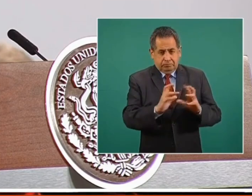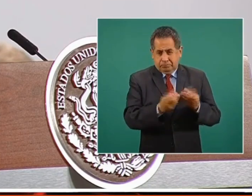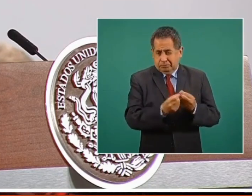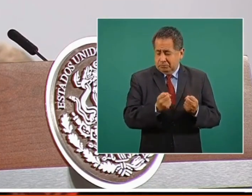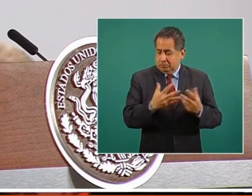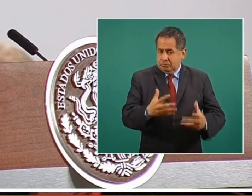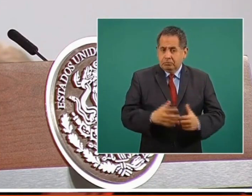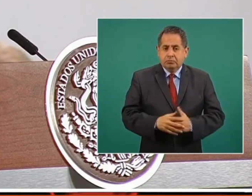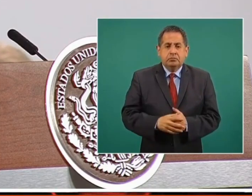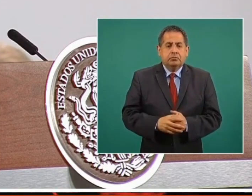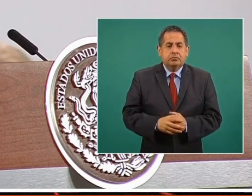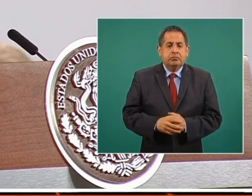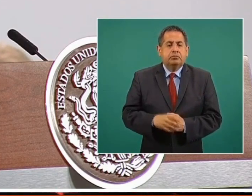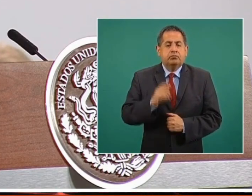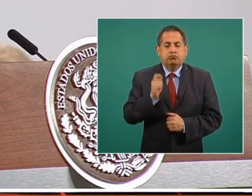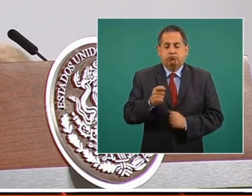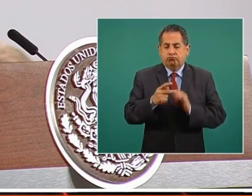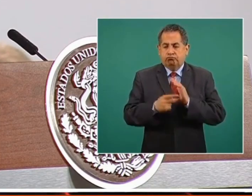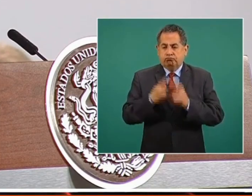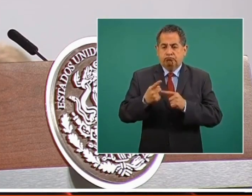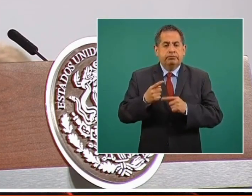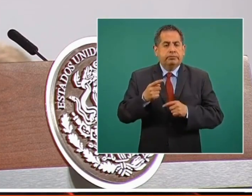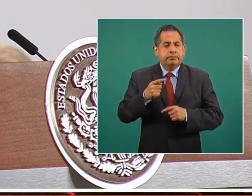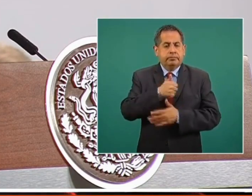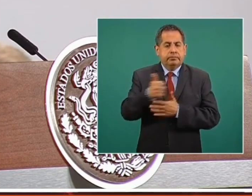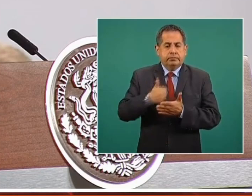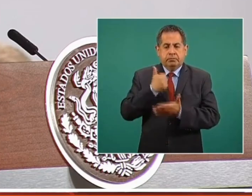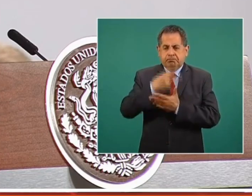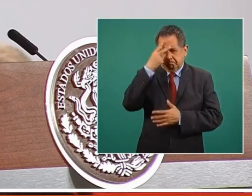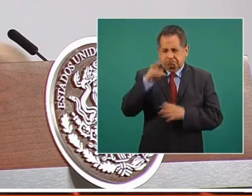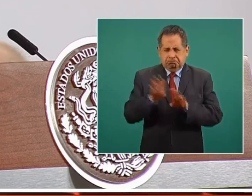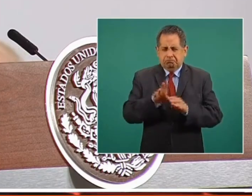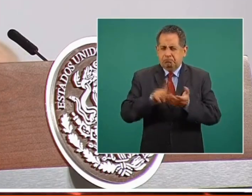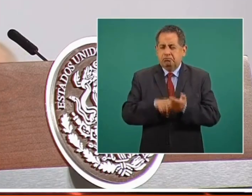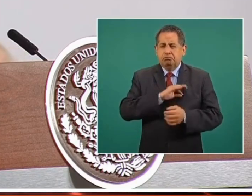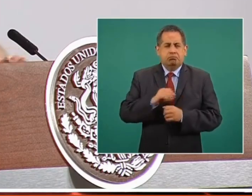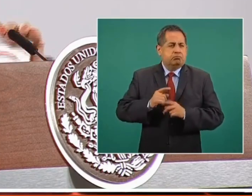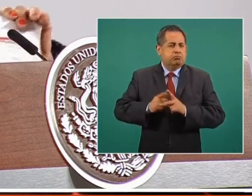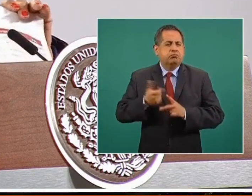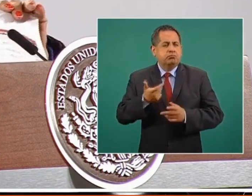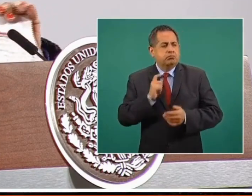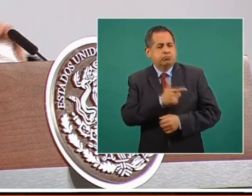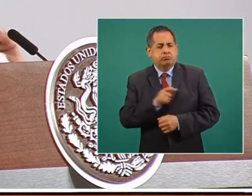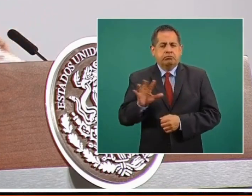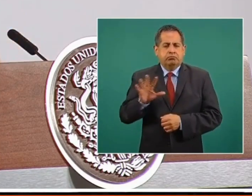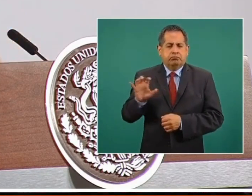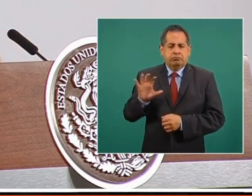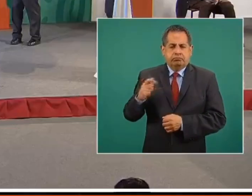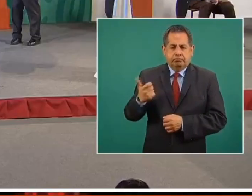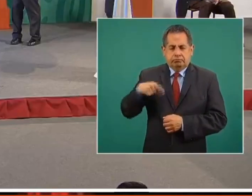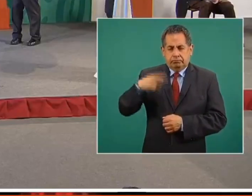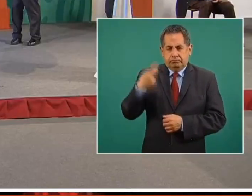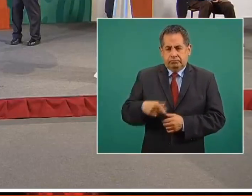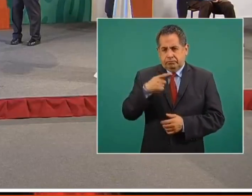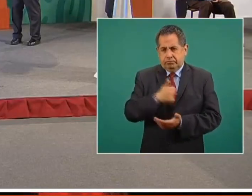decir que reitero que en la Ciudad de México el promedio es de 500 pesos. Ahora le doy